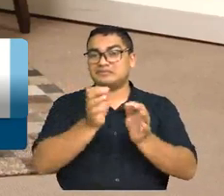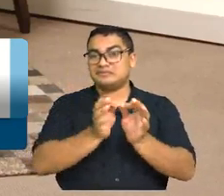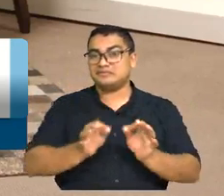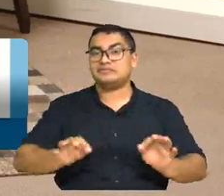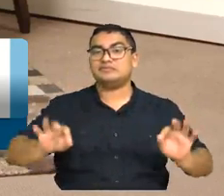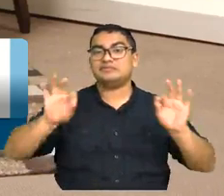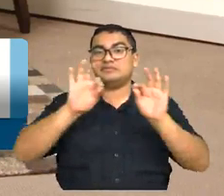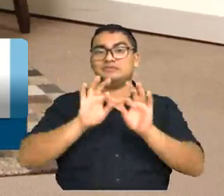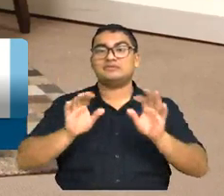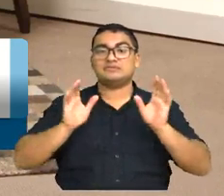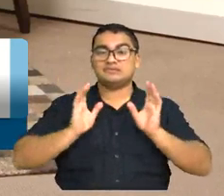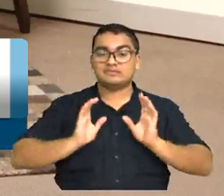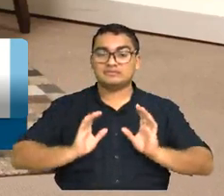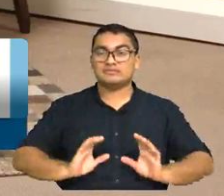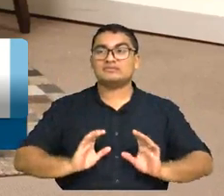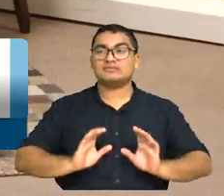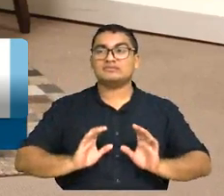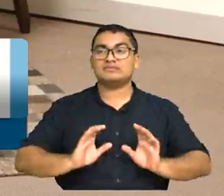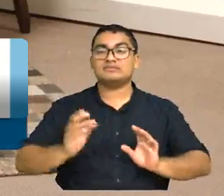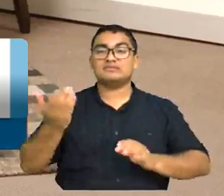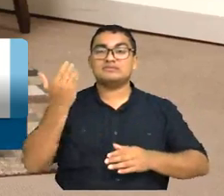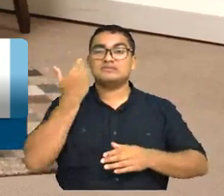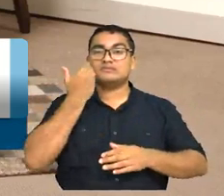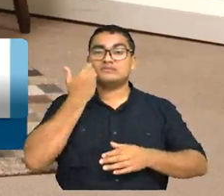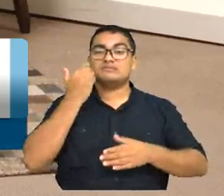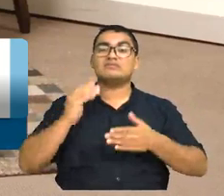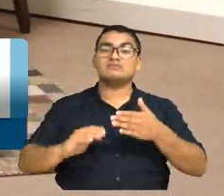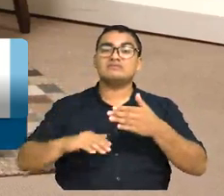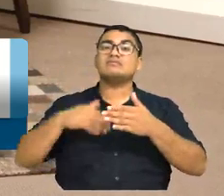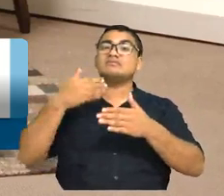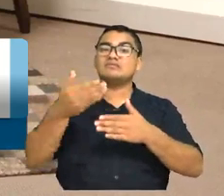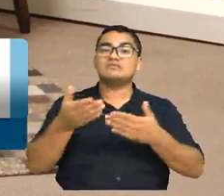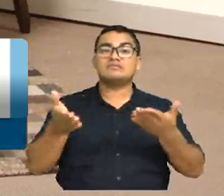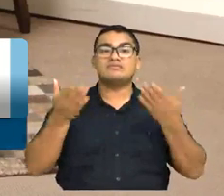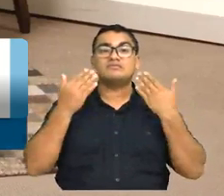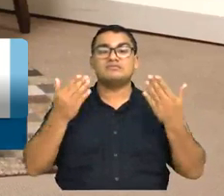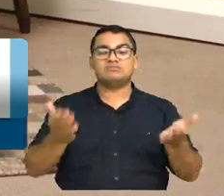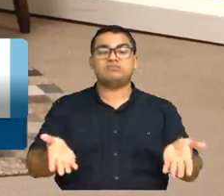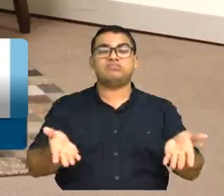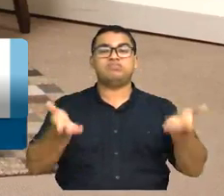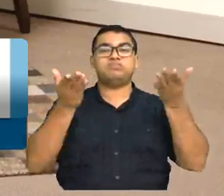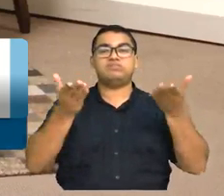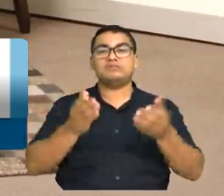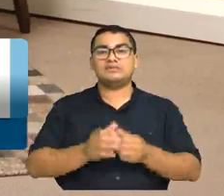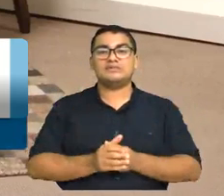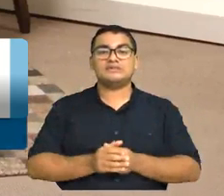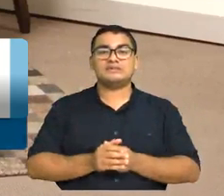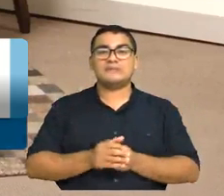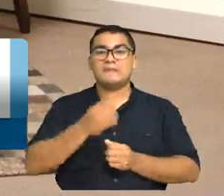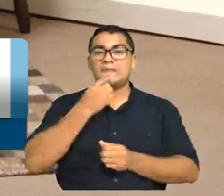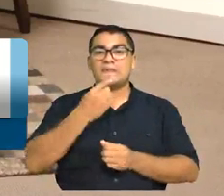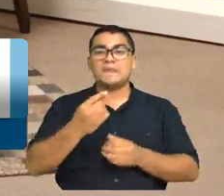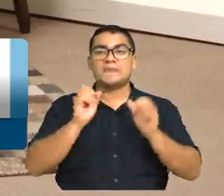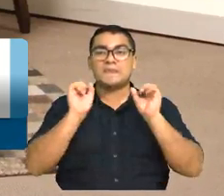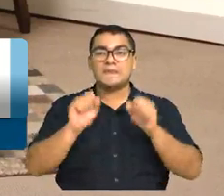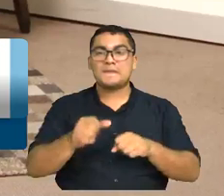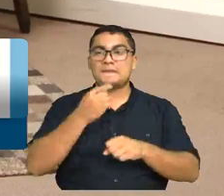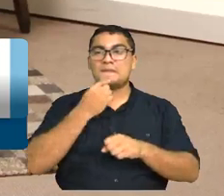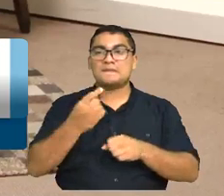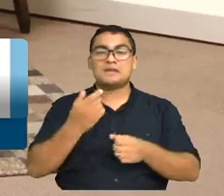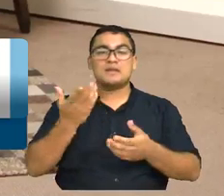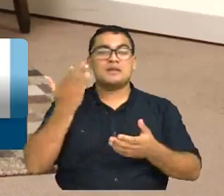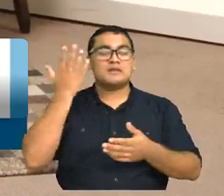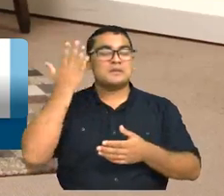esto conlleva muchos síntomas posteriores en el golpe de calor. Como decíamos, que el golpe de calor sencillamente se puede decir que es una